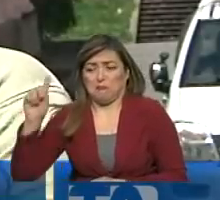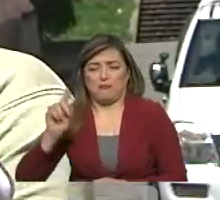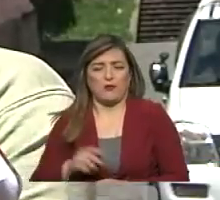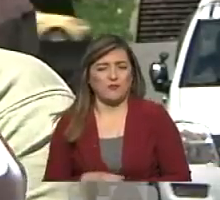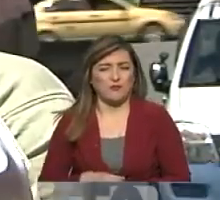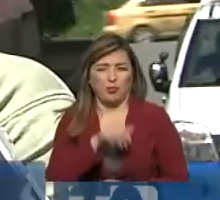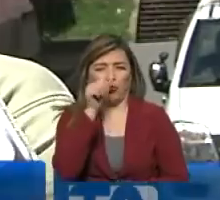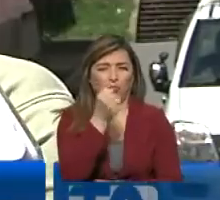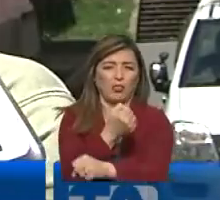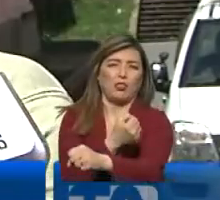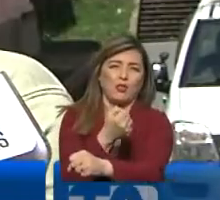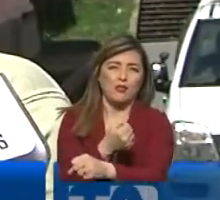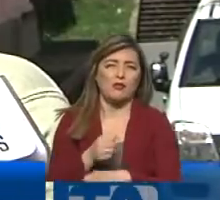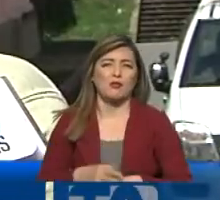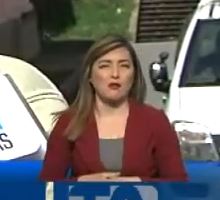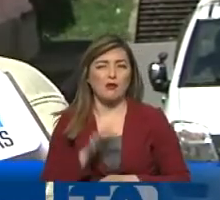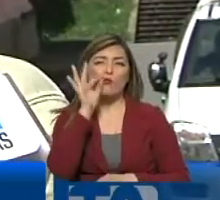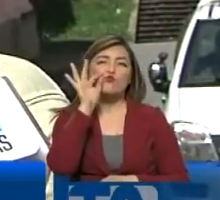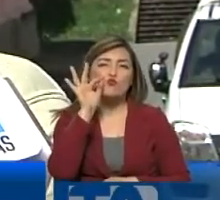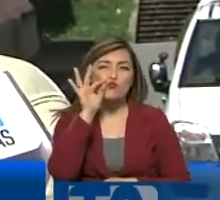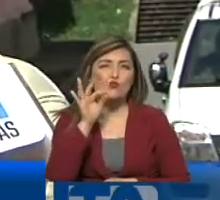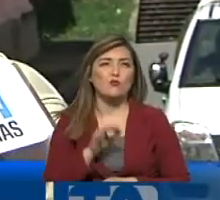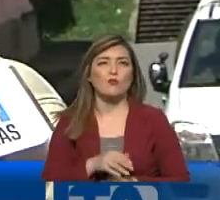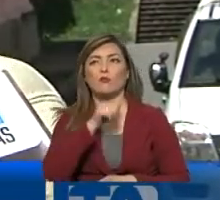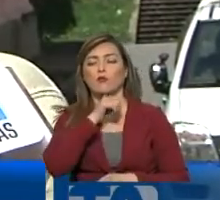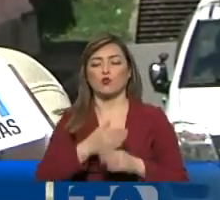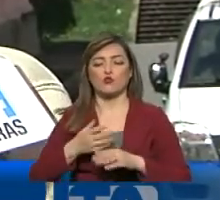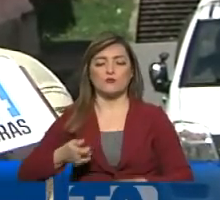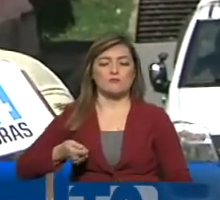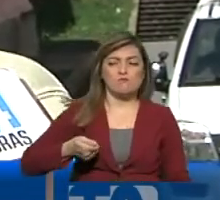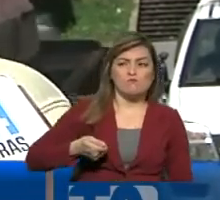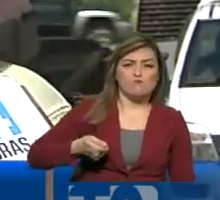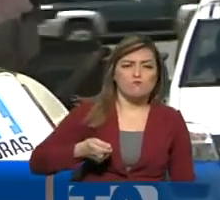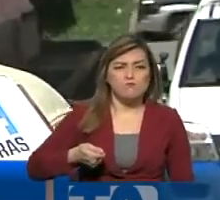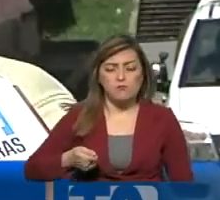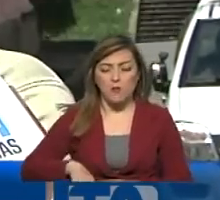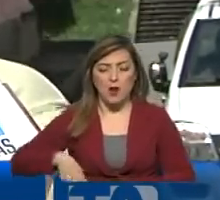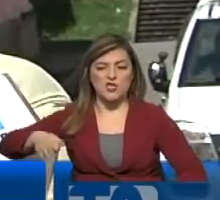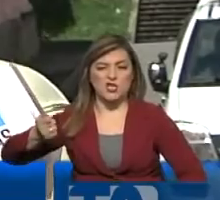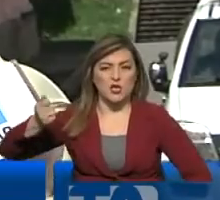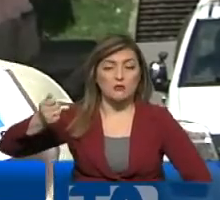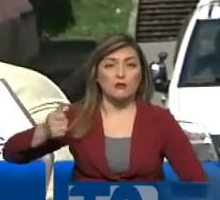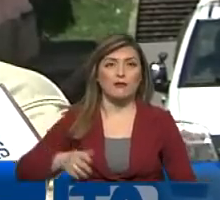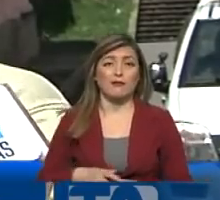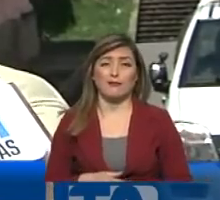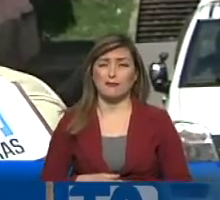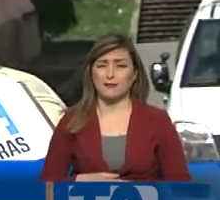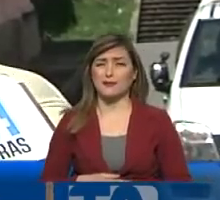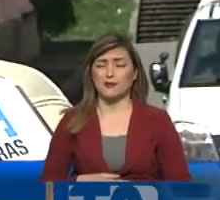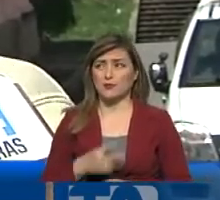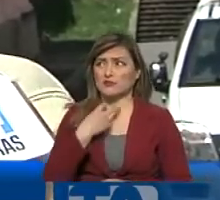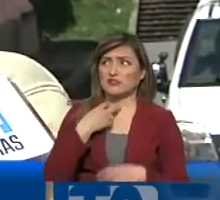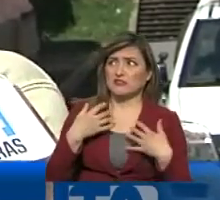Consumidores de droga, delincuentes con cuchillos, a veces incluso con machetes, vienen y